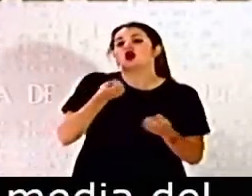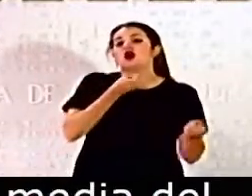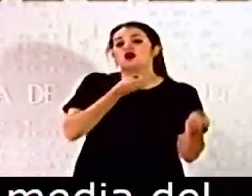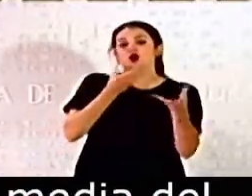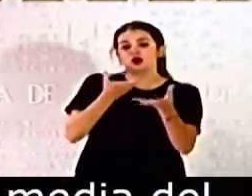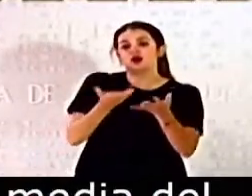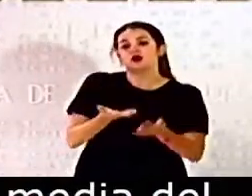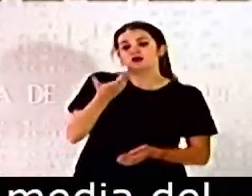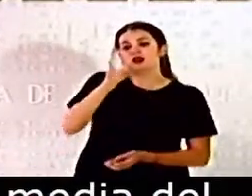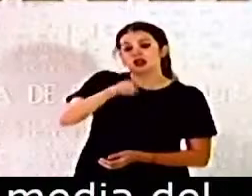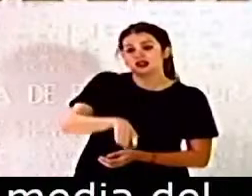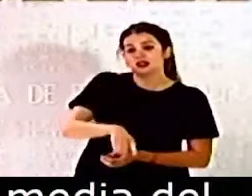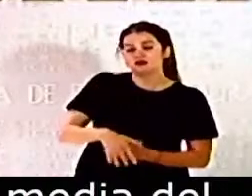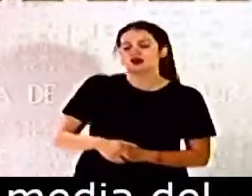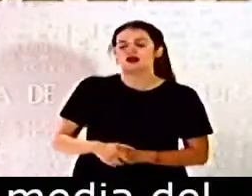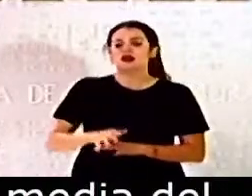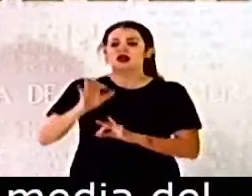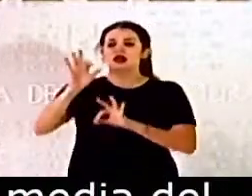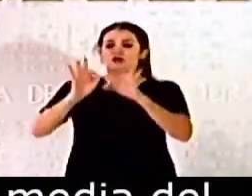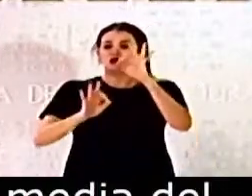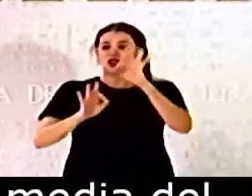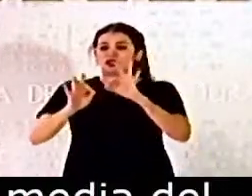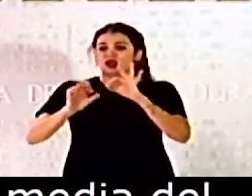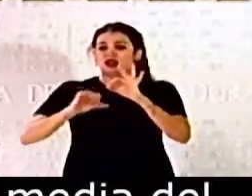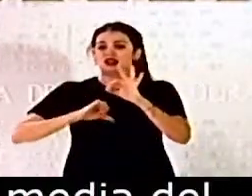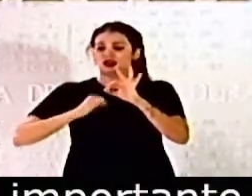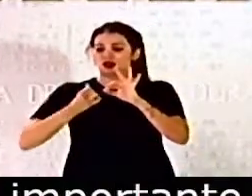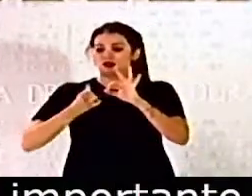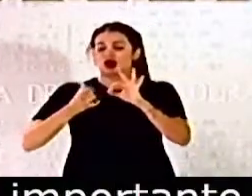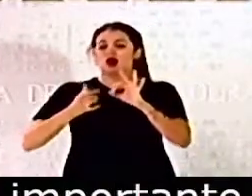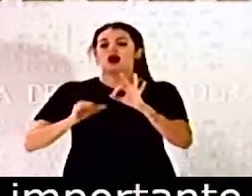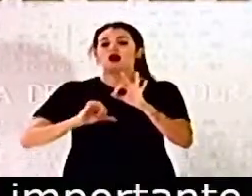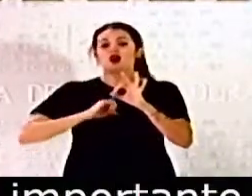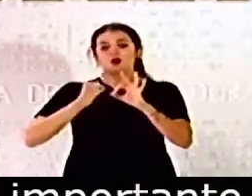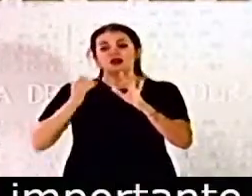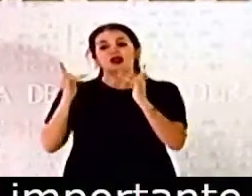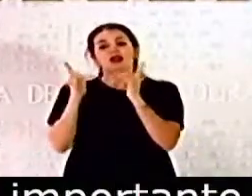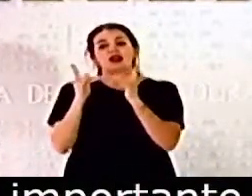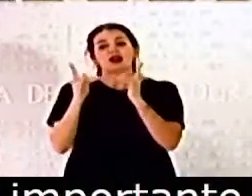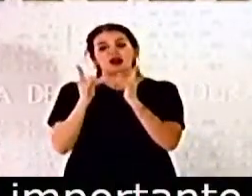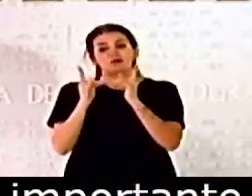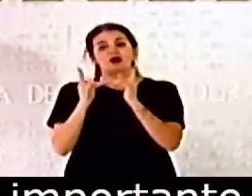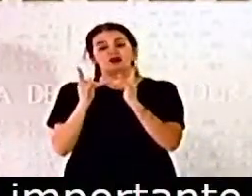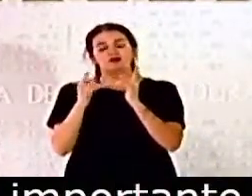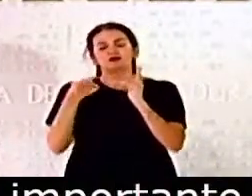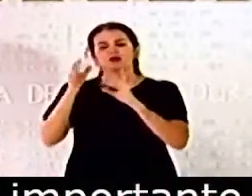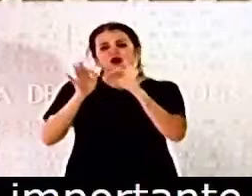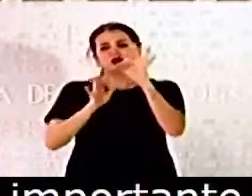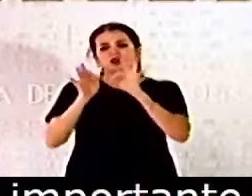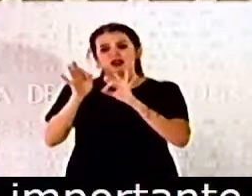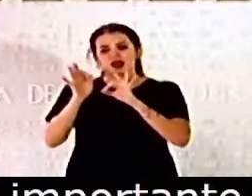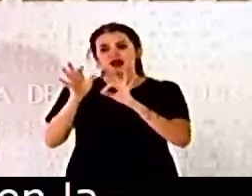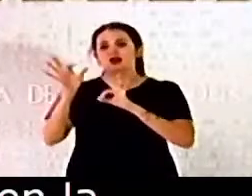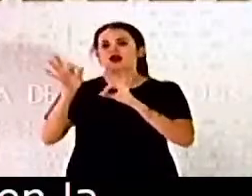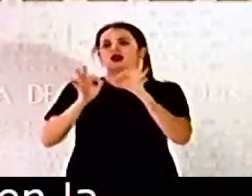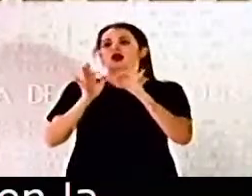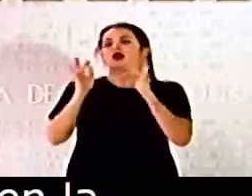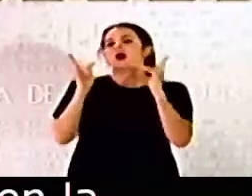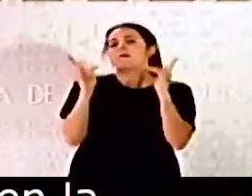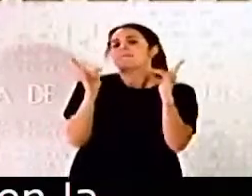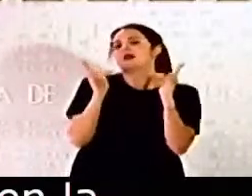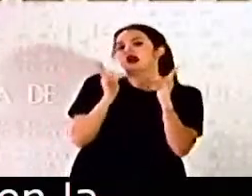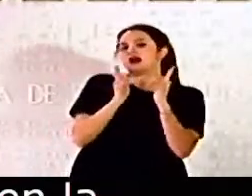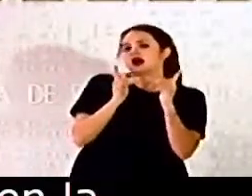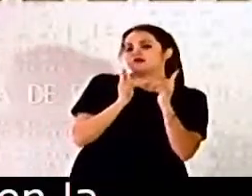cuanto al porcentaje de camas ocupadas en la Comunidad Autónoma de Extremadura, en las camas de agudo hoy llegaremos al